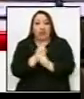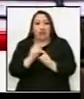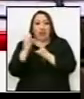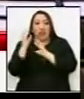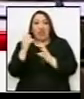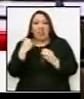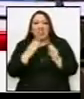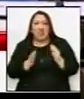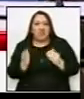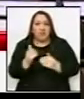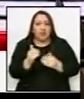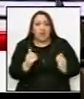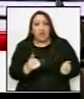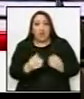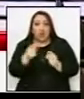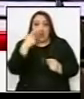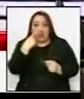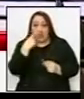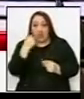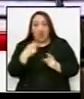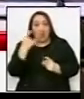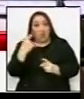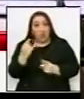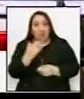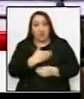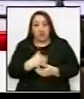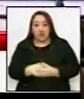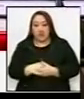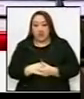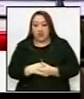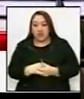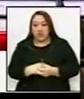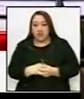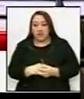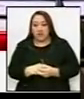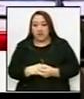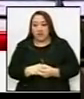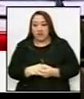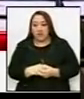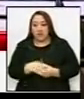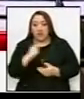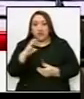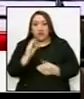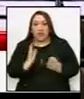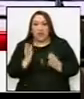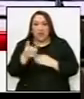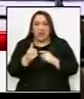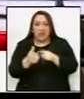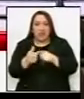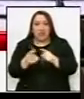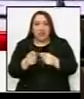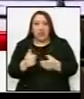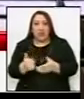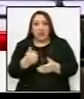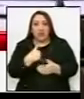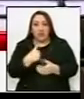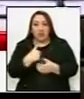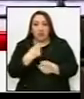quién metían. Ojo, hay audios, presidente, que dicen lo siguiente: hay que meter a este porque este nos